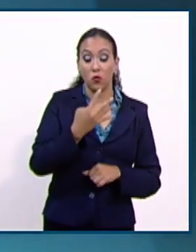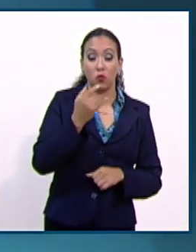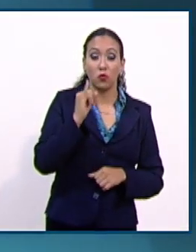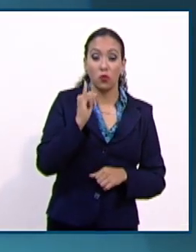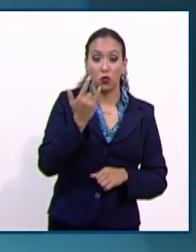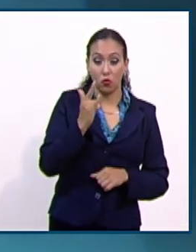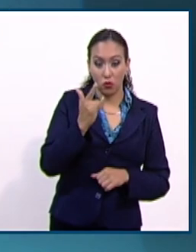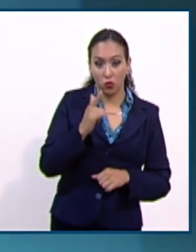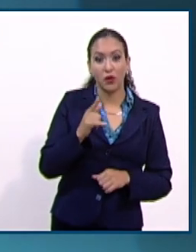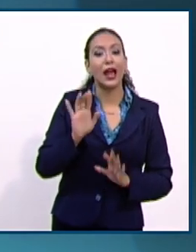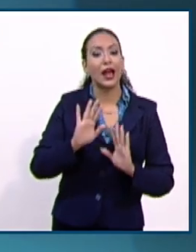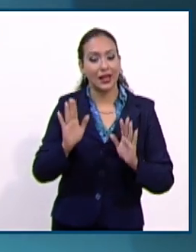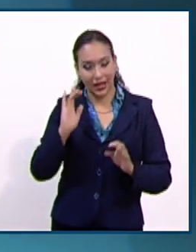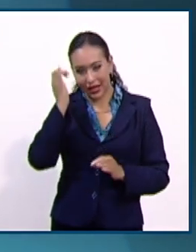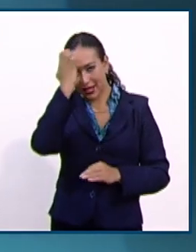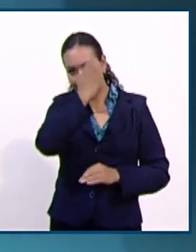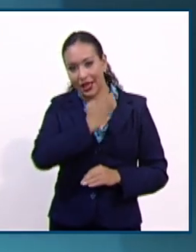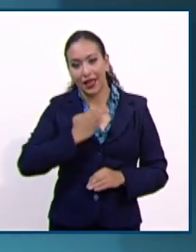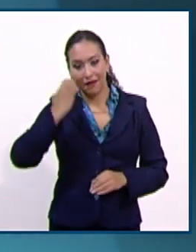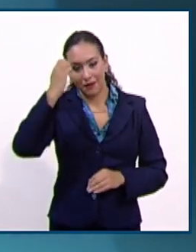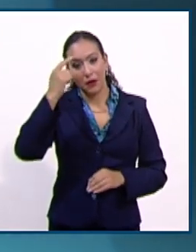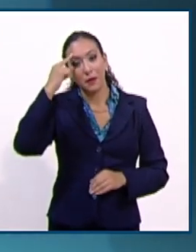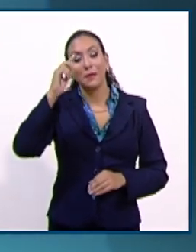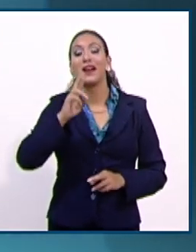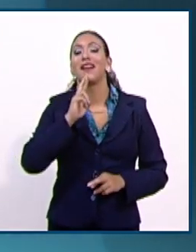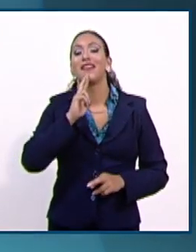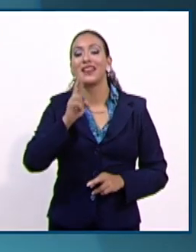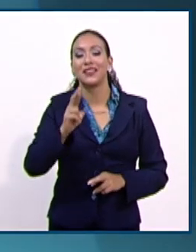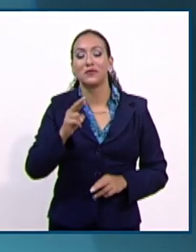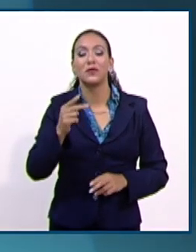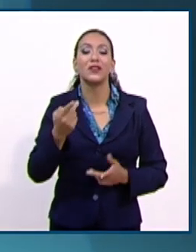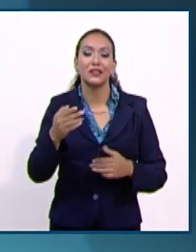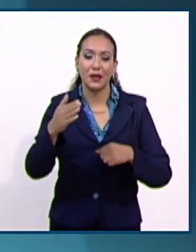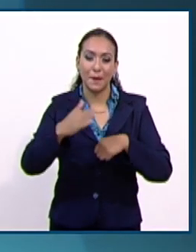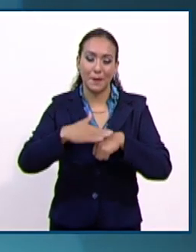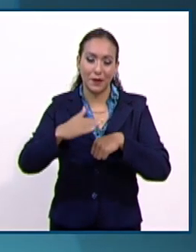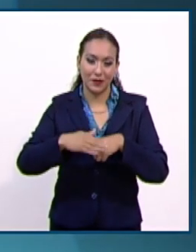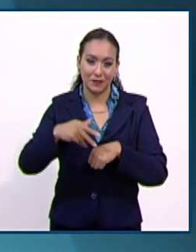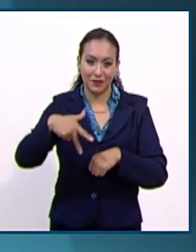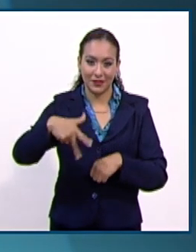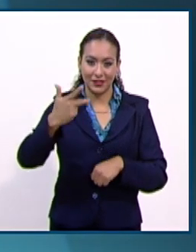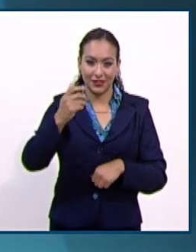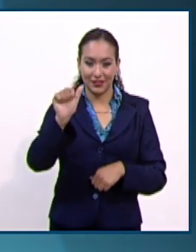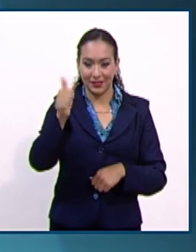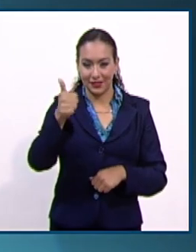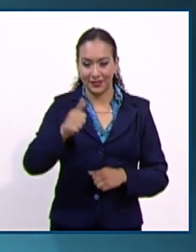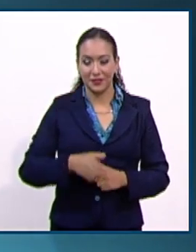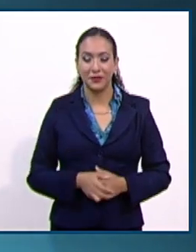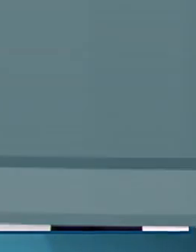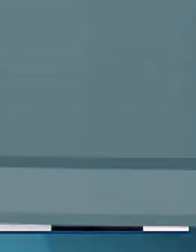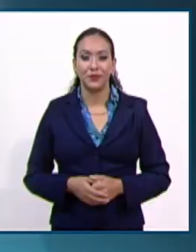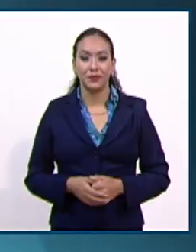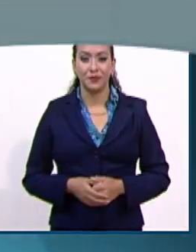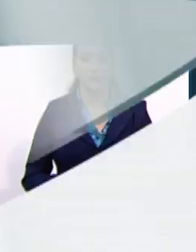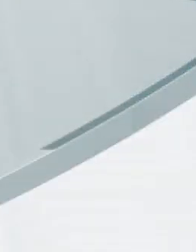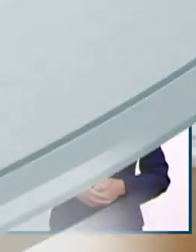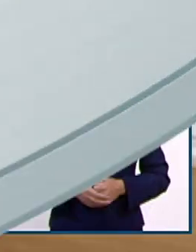se realizará la evaluación para dar a conocer los resultados el próximo 13 de agosto.